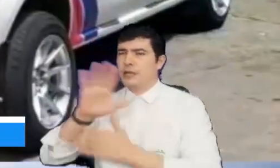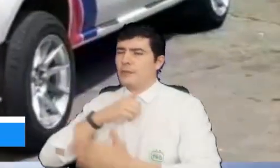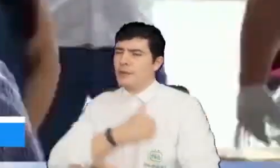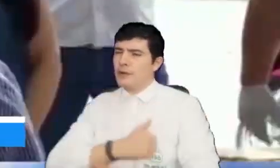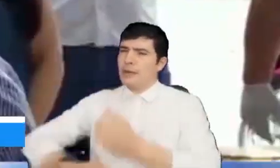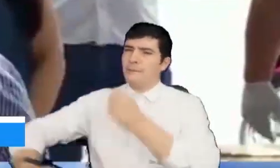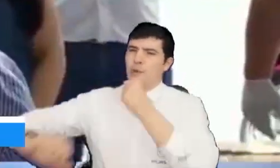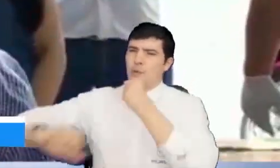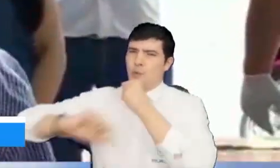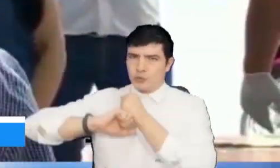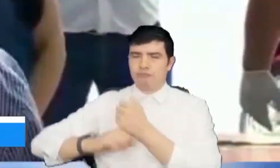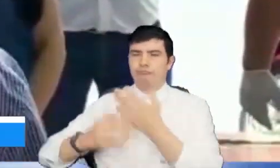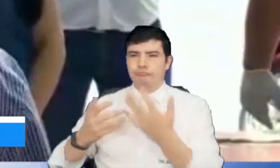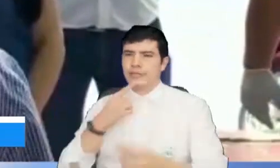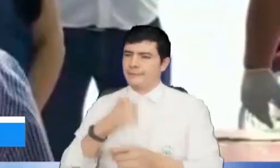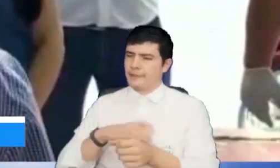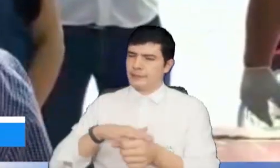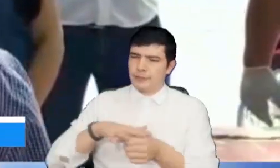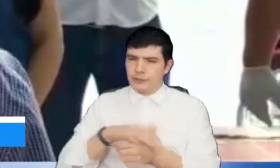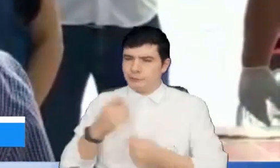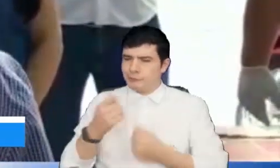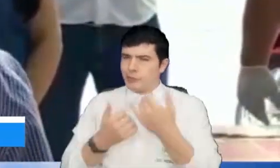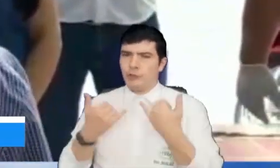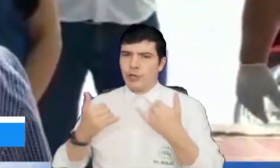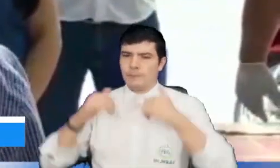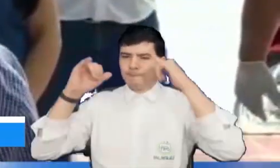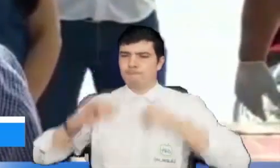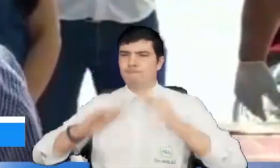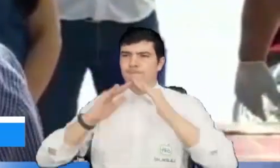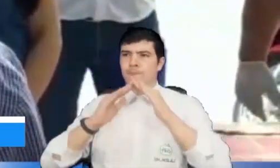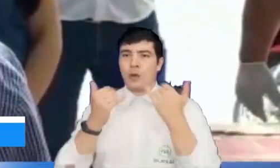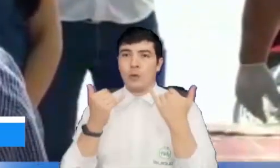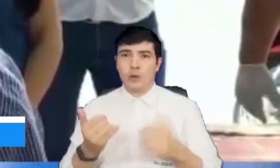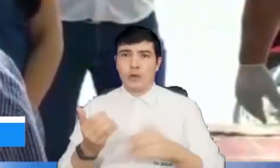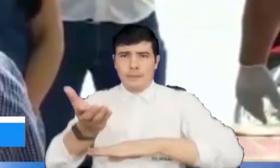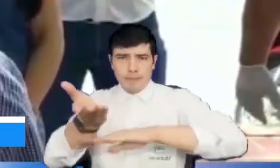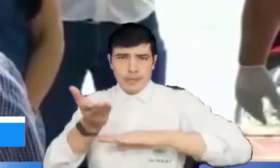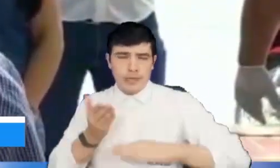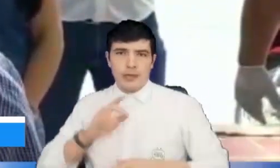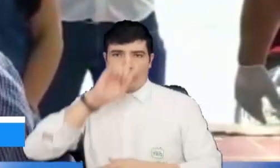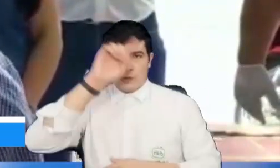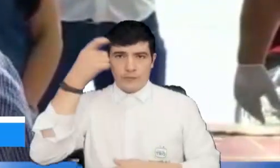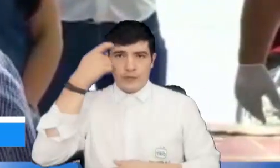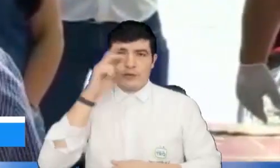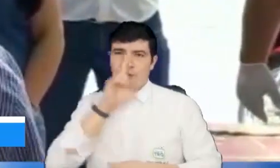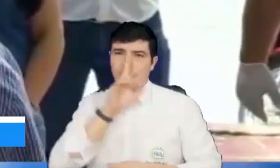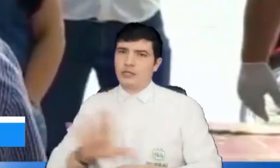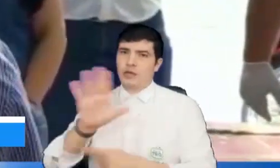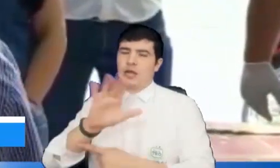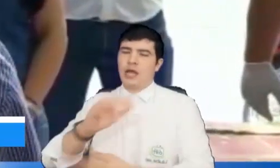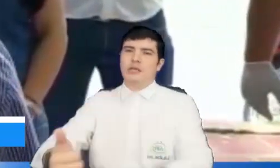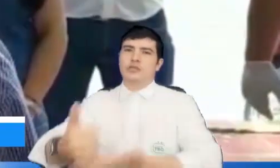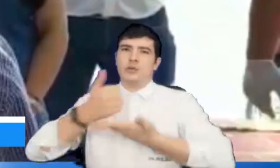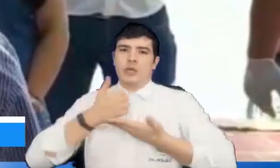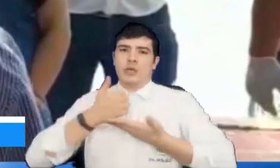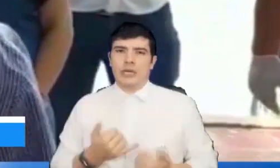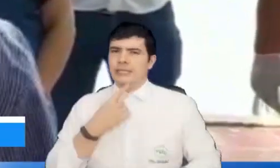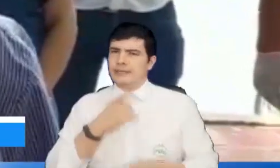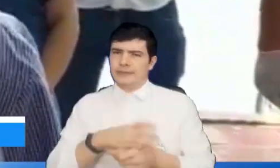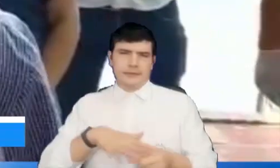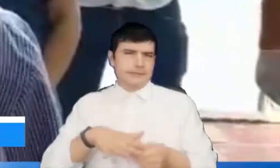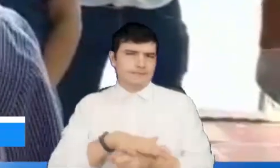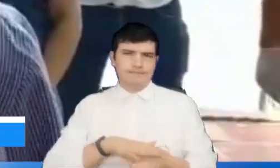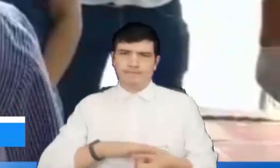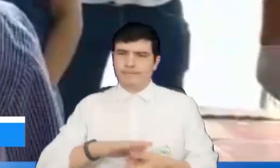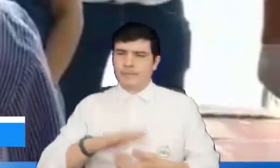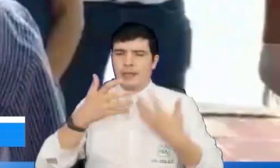cuarentena. Nosotros estamos solicitando la ayuda del gobierno nacional porque estamos abocados a la quiebra. Tenemos más de 2 meses